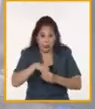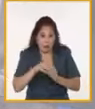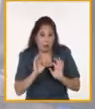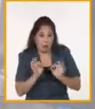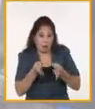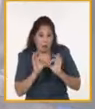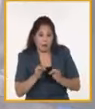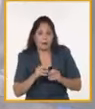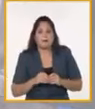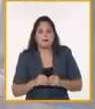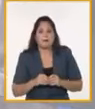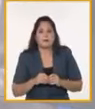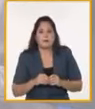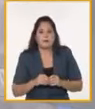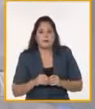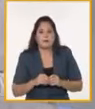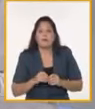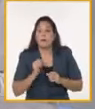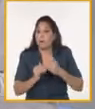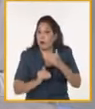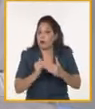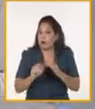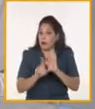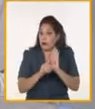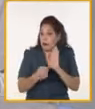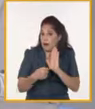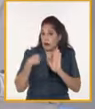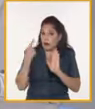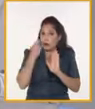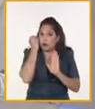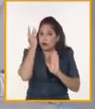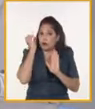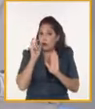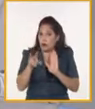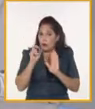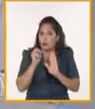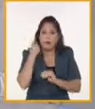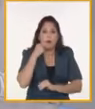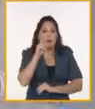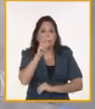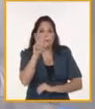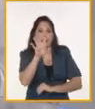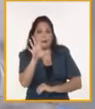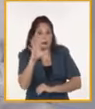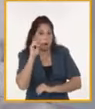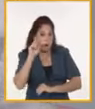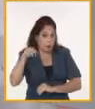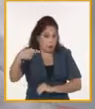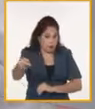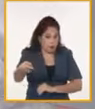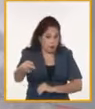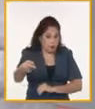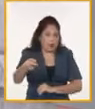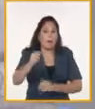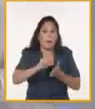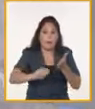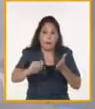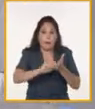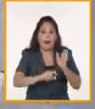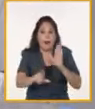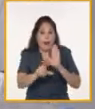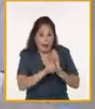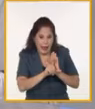del del proceso legislativo nosotros en el 2025 estaba previsto ese decreto